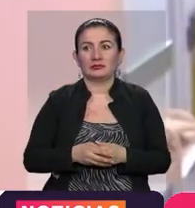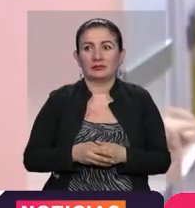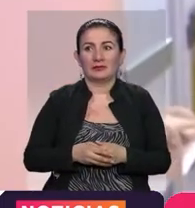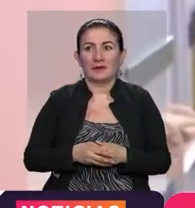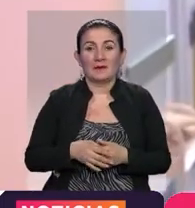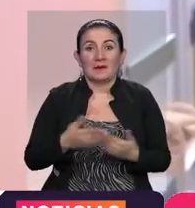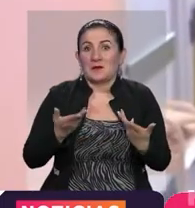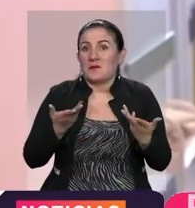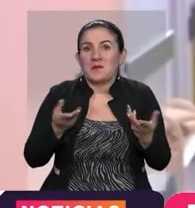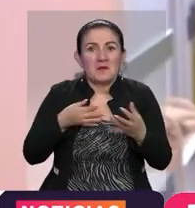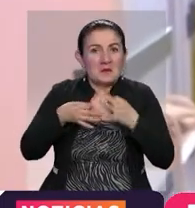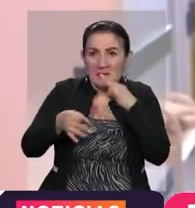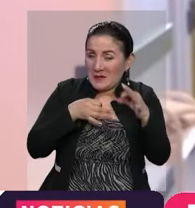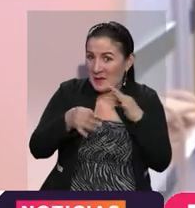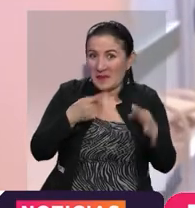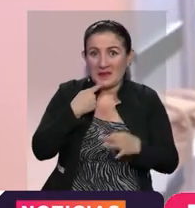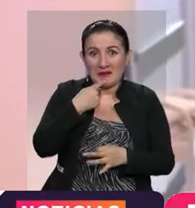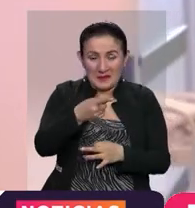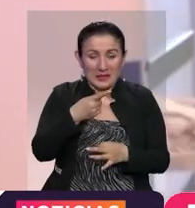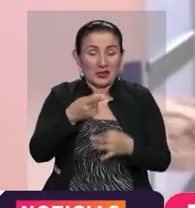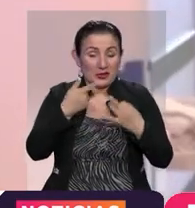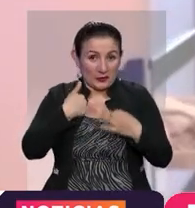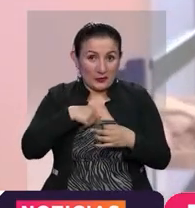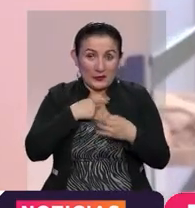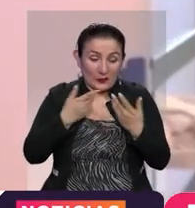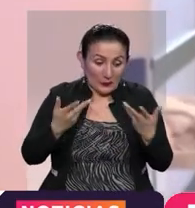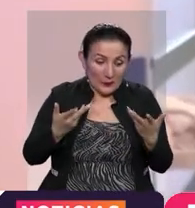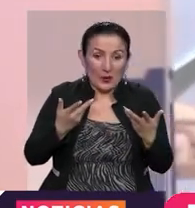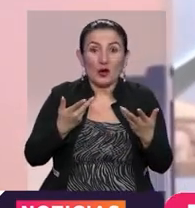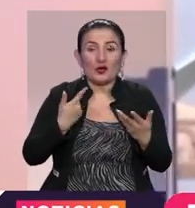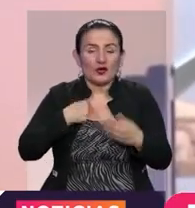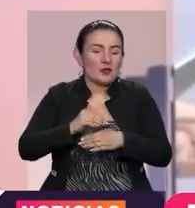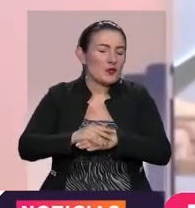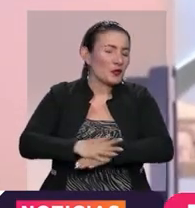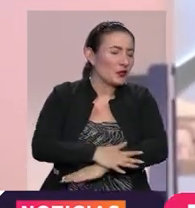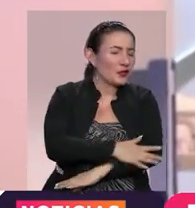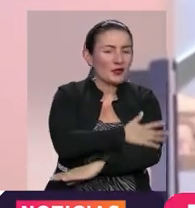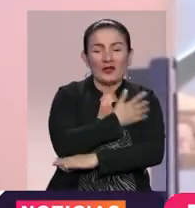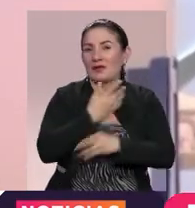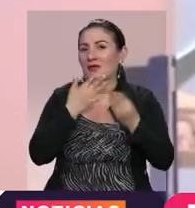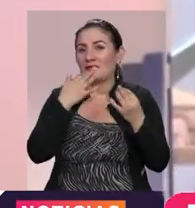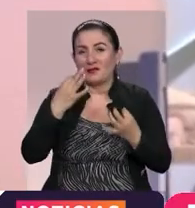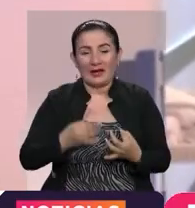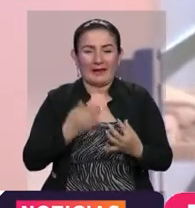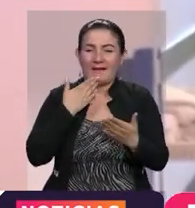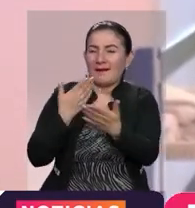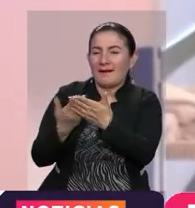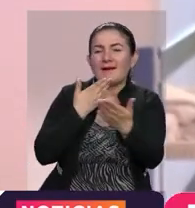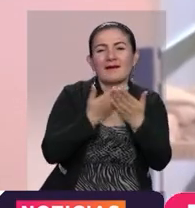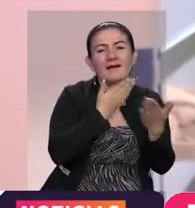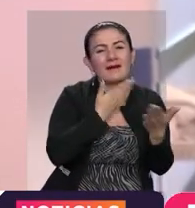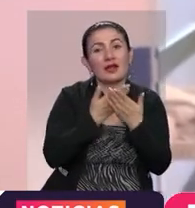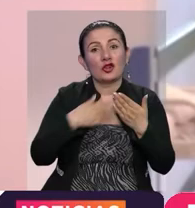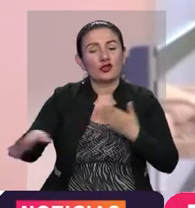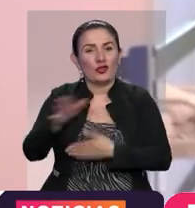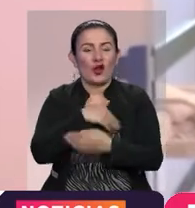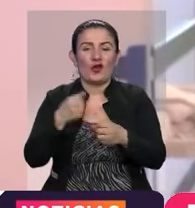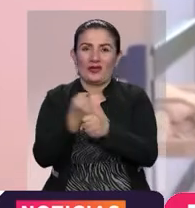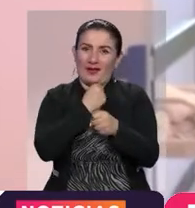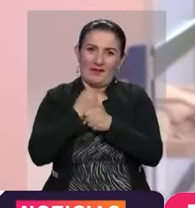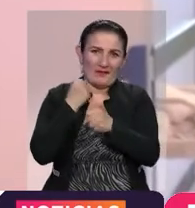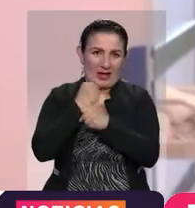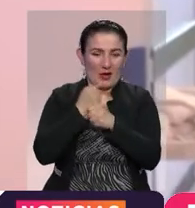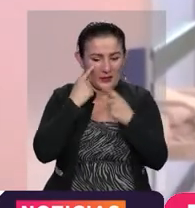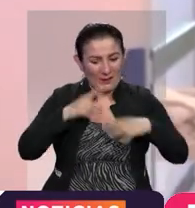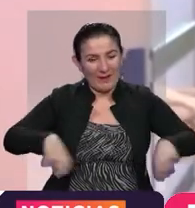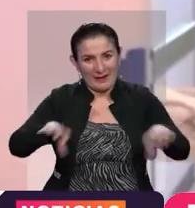para explicar the feeling, el sentido que tengo, que es una emoción, pero también gratitud a todo el trabajo que vosotros